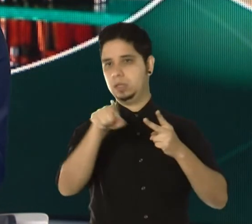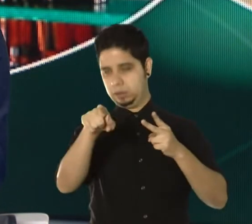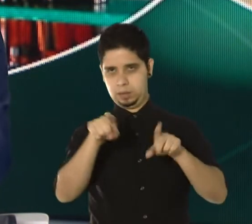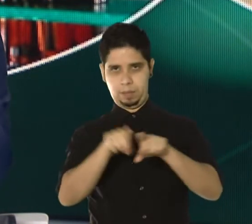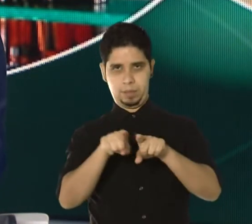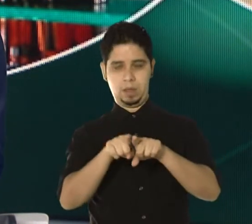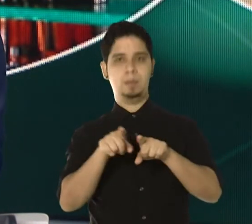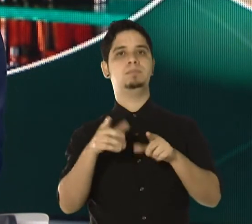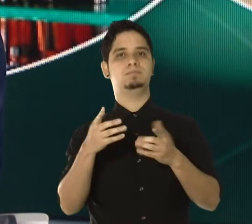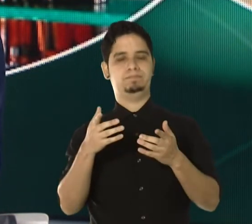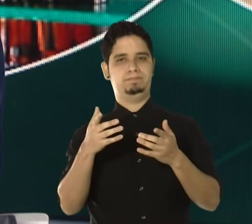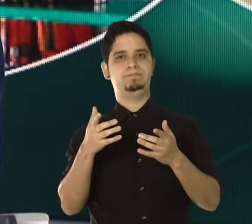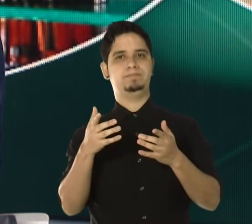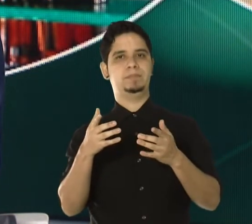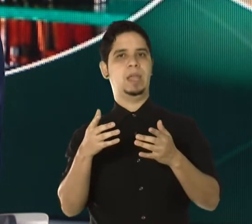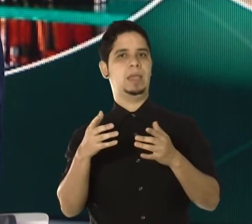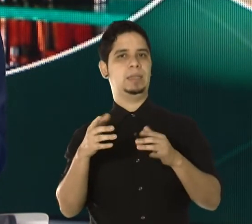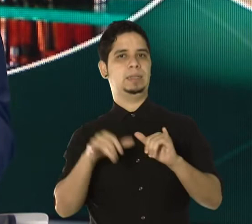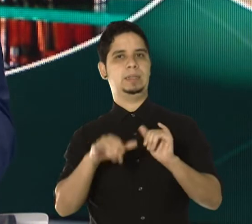un apoderamiento